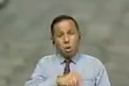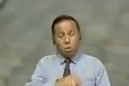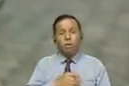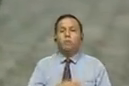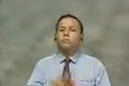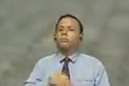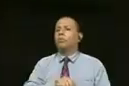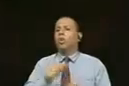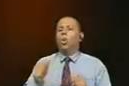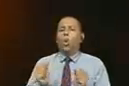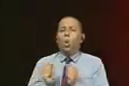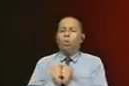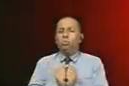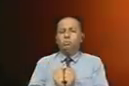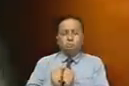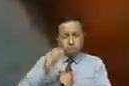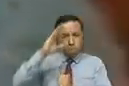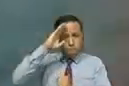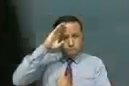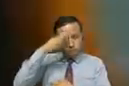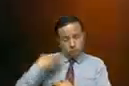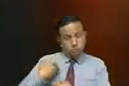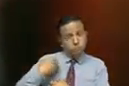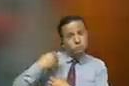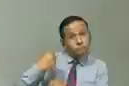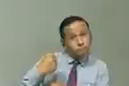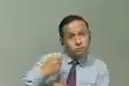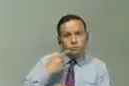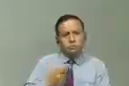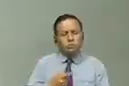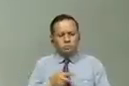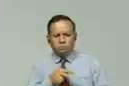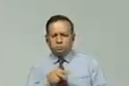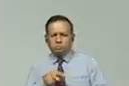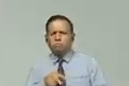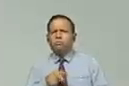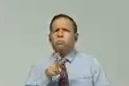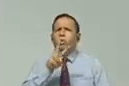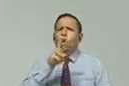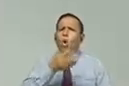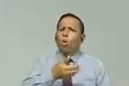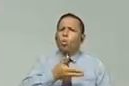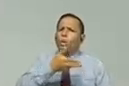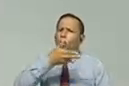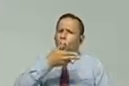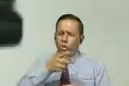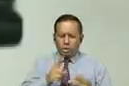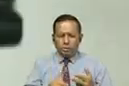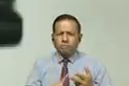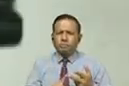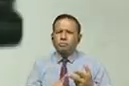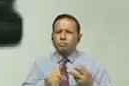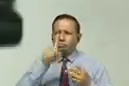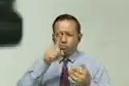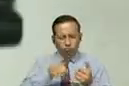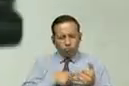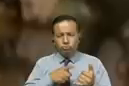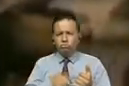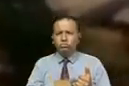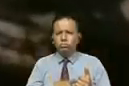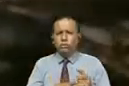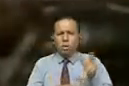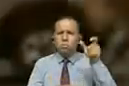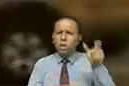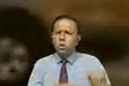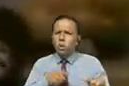entre Fuerzas Armadas y Policía permitió el decomiso de dos armas de fuego, cartuchos y un teléfono celular. Un sospechoso de estar en custodia